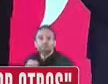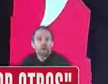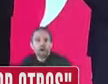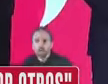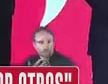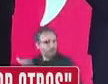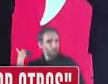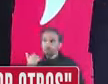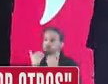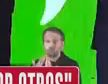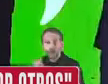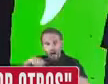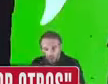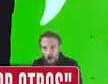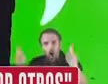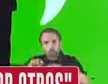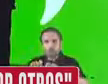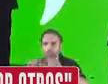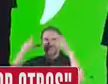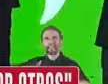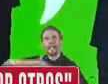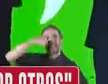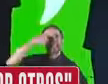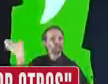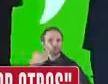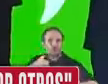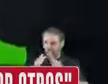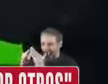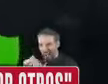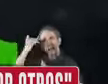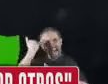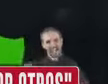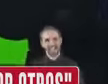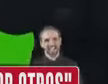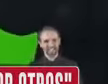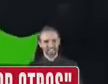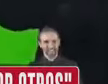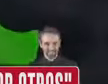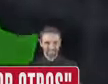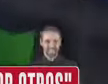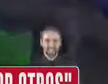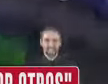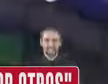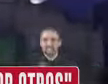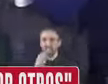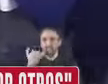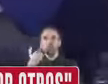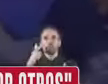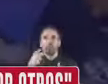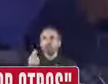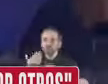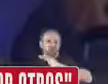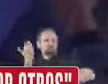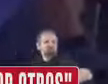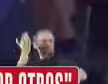volvió a prender la calefacción a ver produzcamos esto de que no hay tarifas o con que